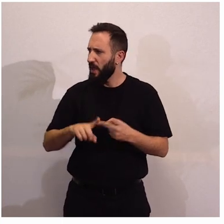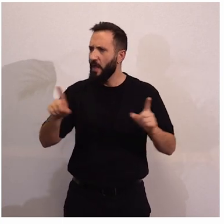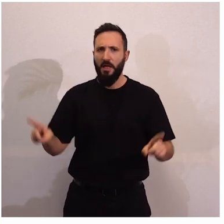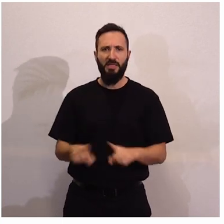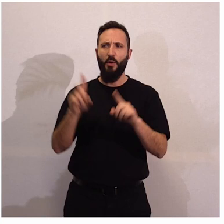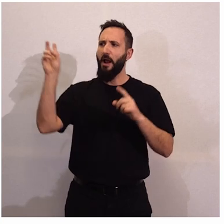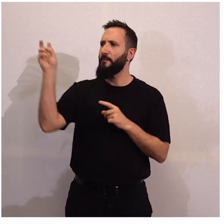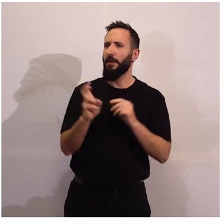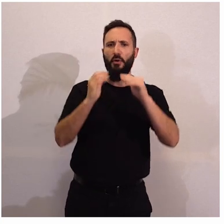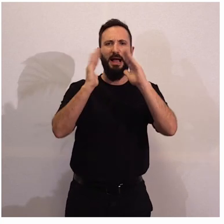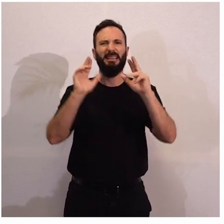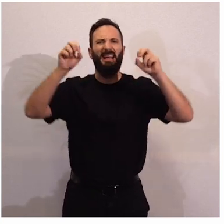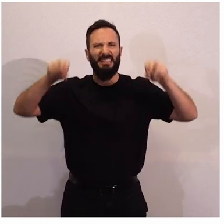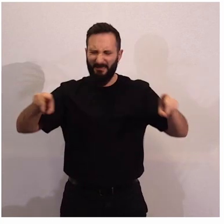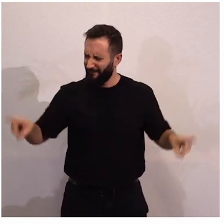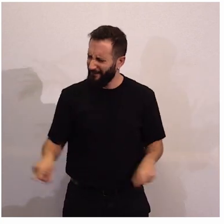del sinhogarismo,